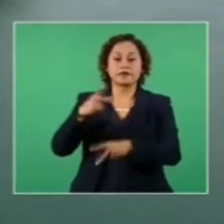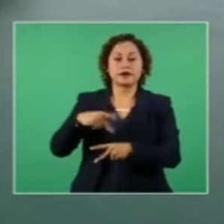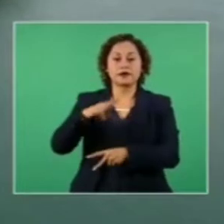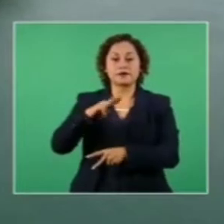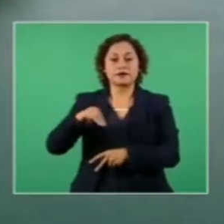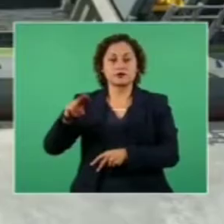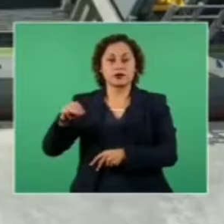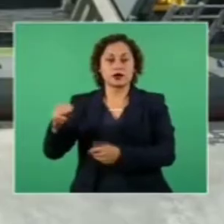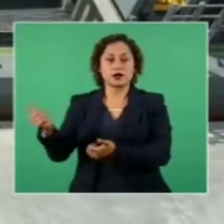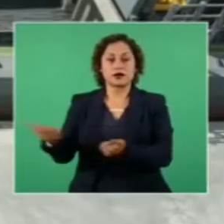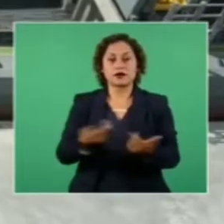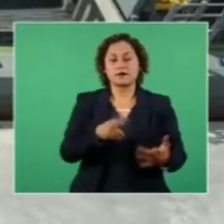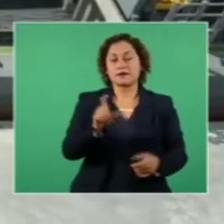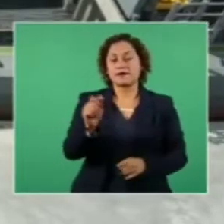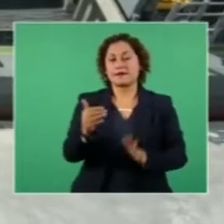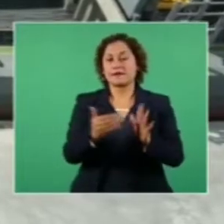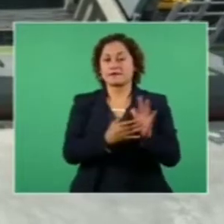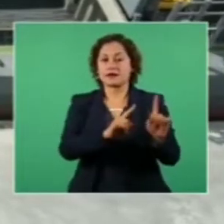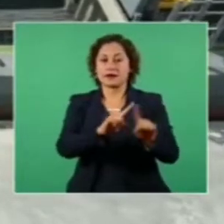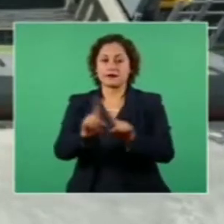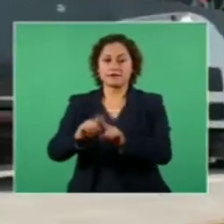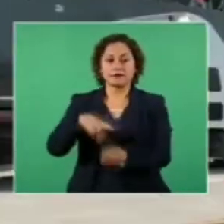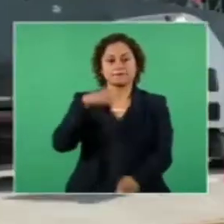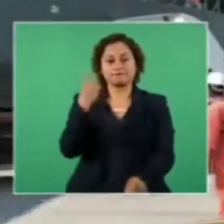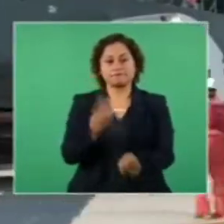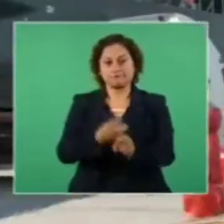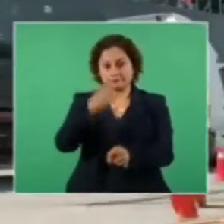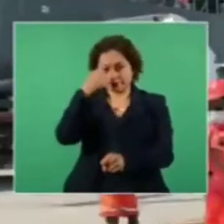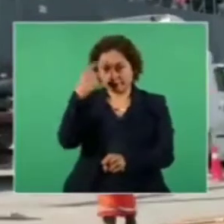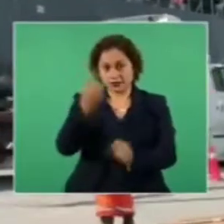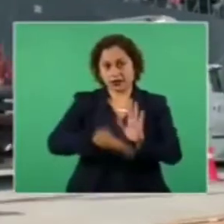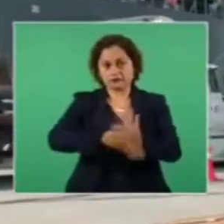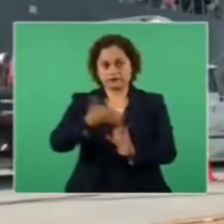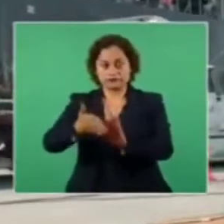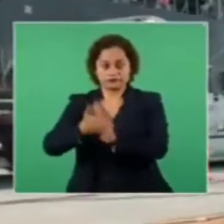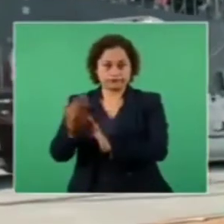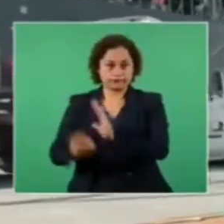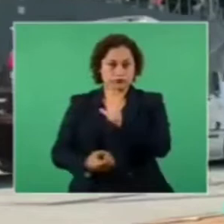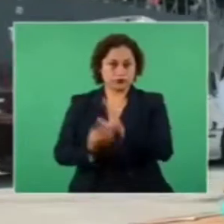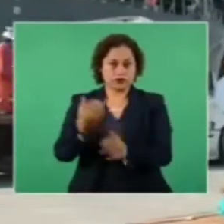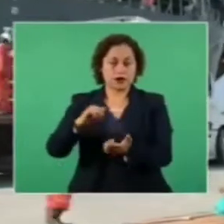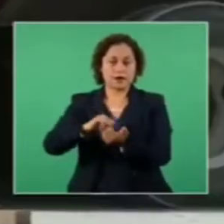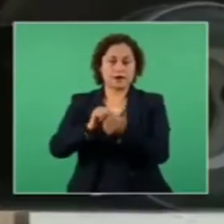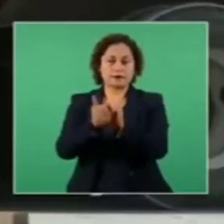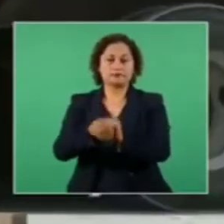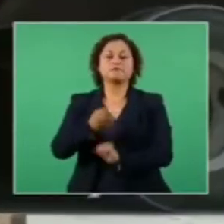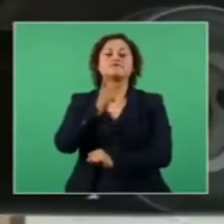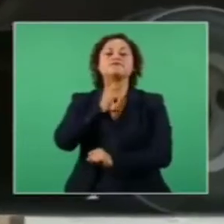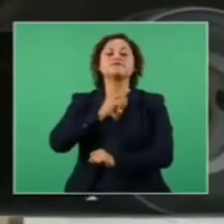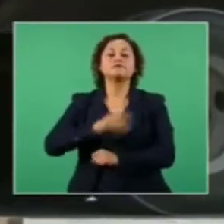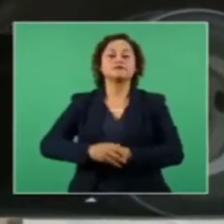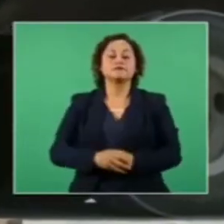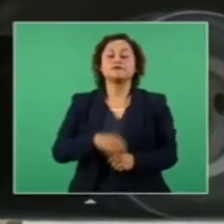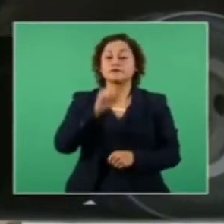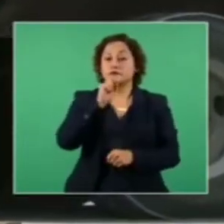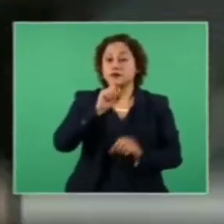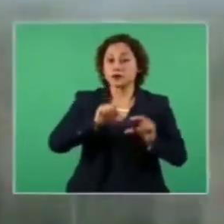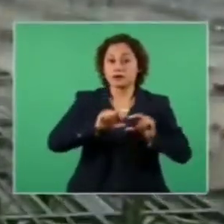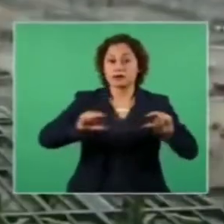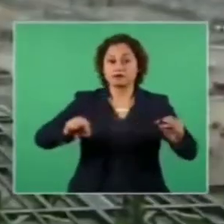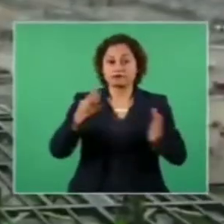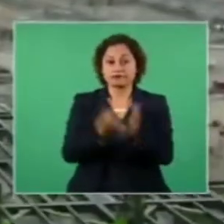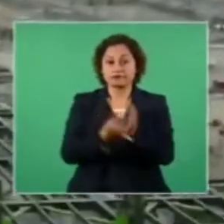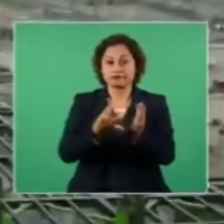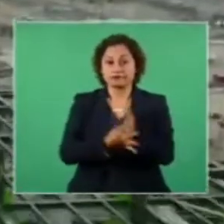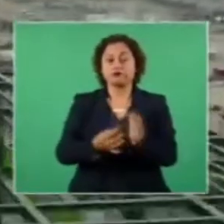con 20.000 toneladas de acero de refuerzo para la obra civil de la nueva refinería. Se llevó a cabo la descarga de varillas que serán utilizadas en la construcción.